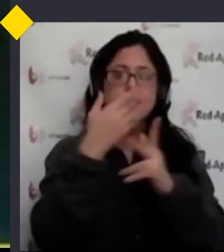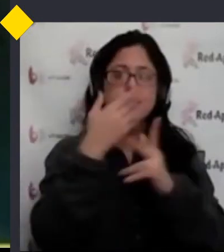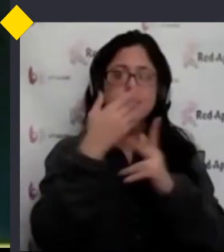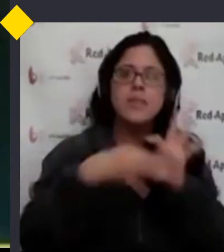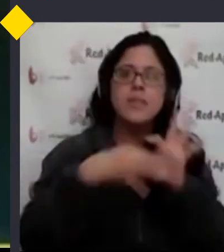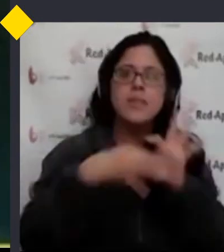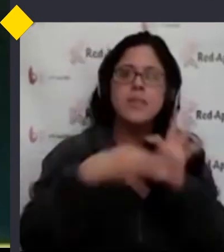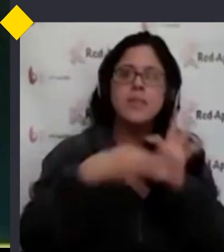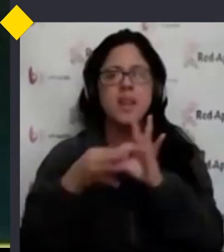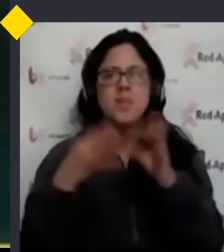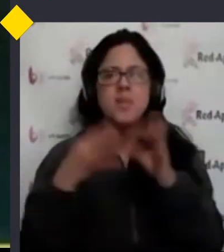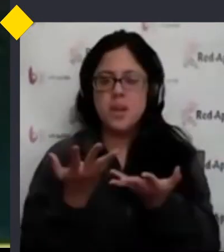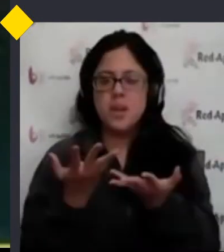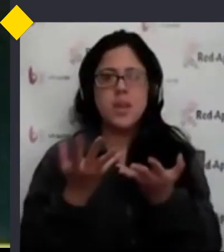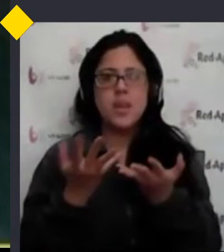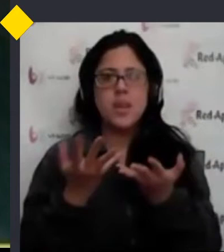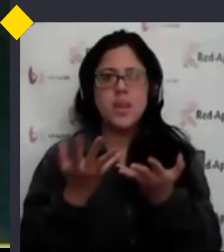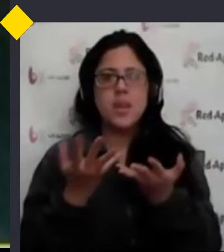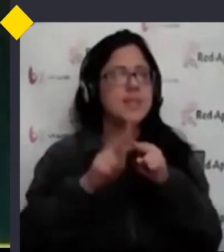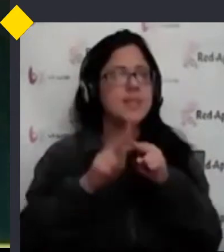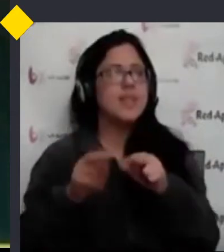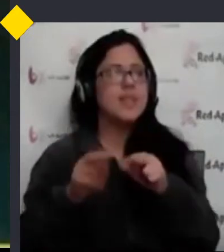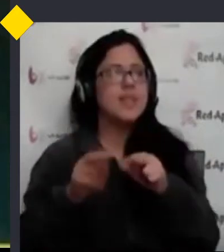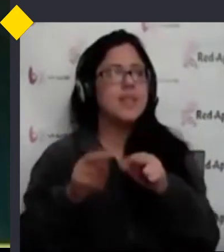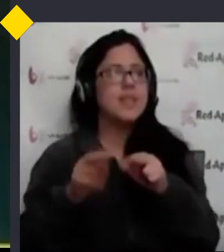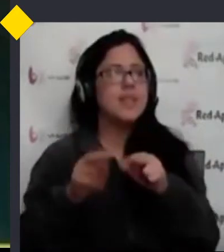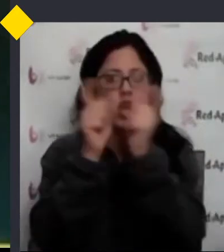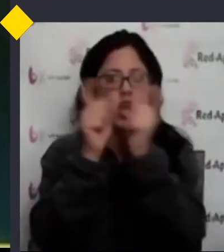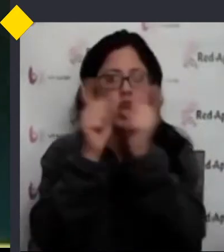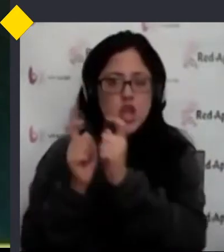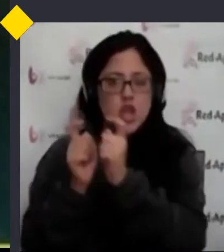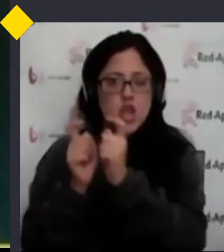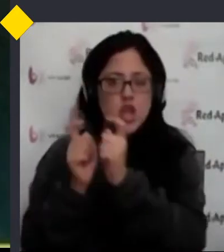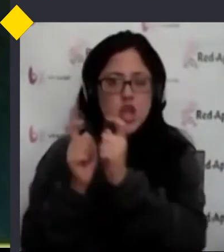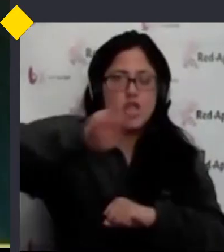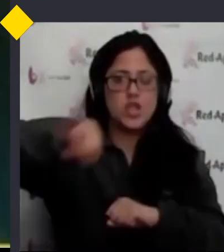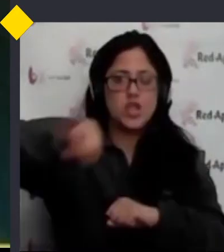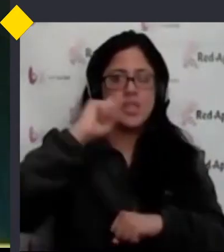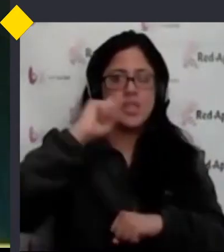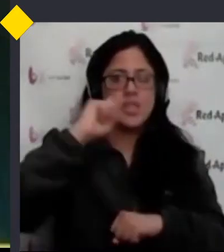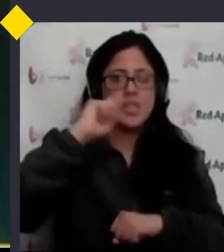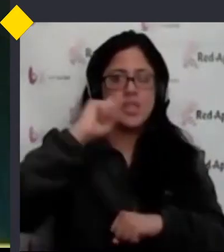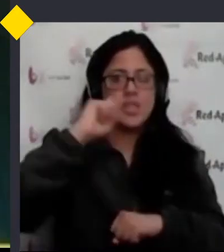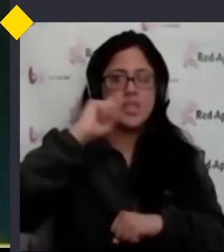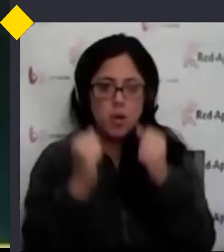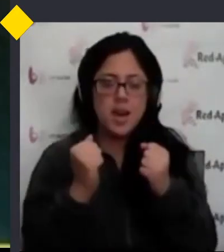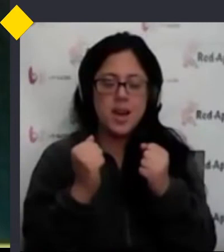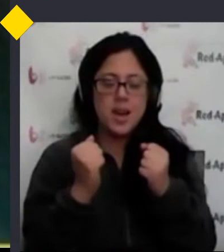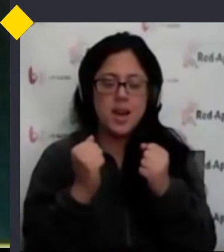para hacerlo. Y a la vez el contacto con nuestra fundación hace que podamos